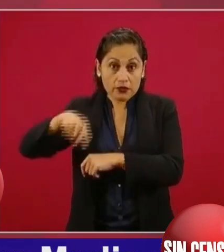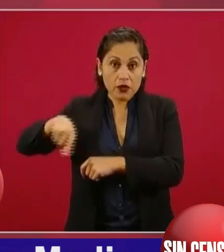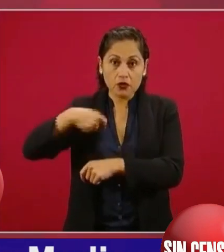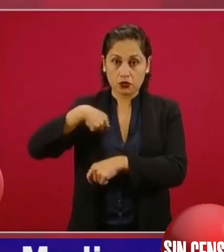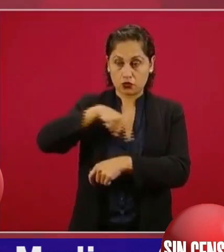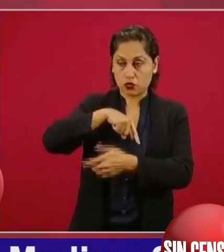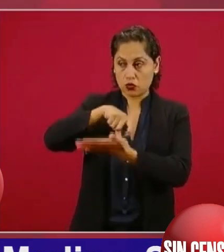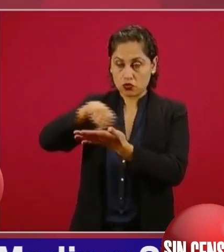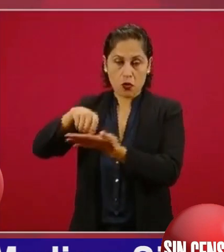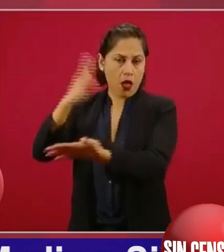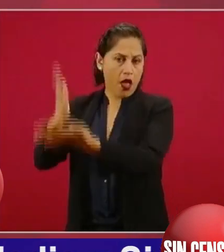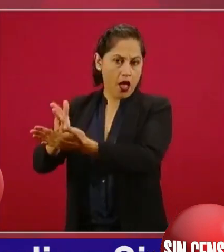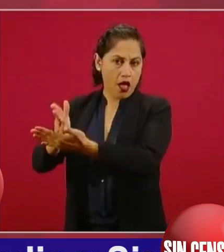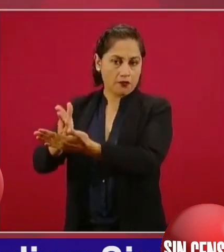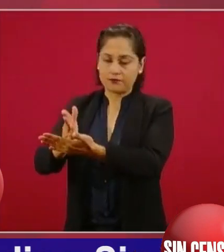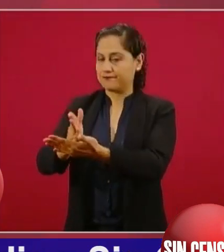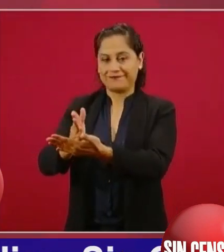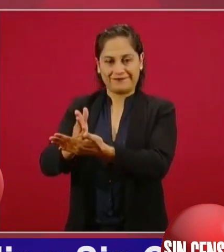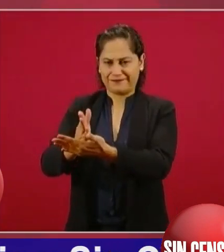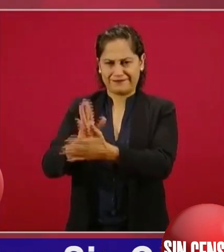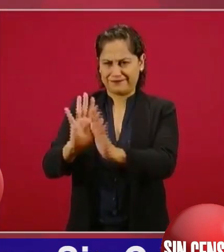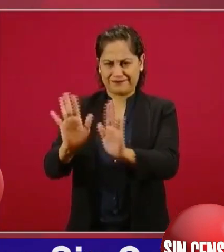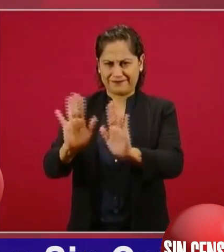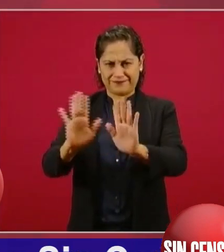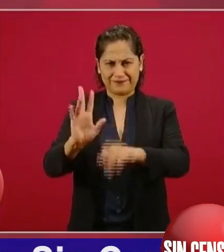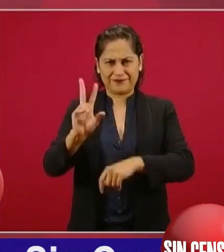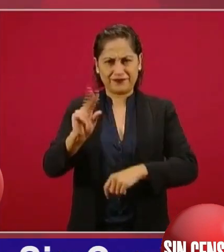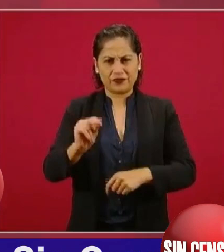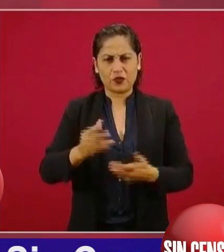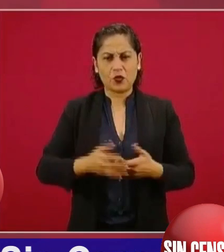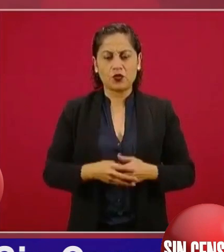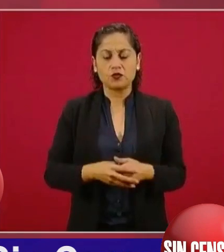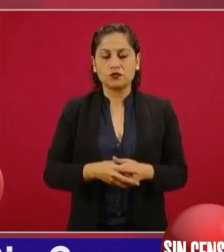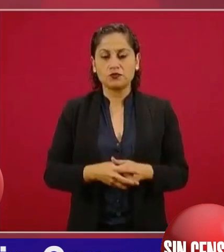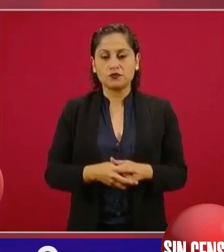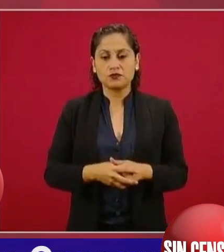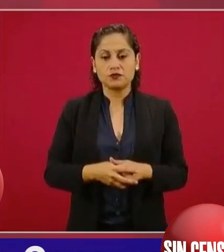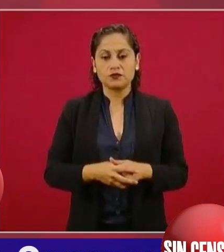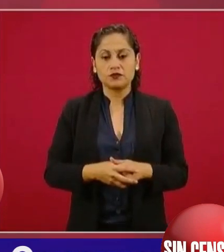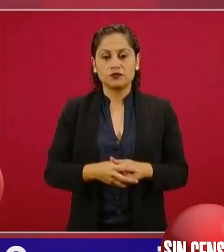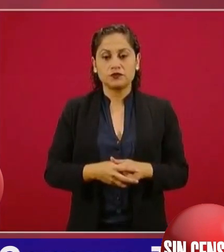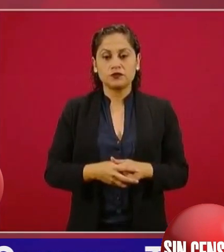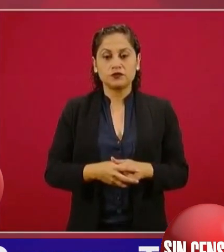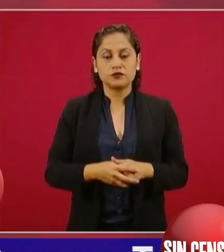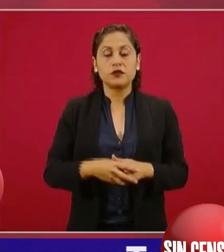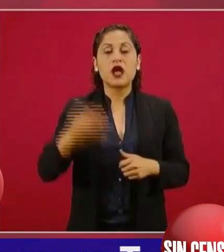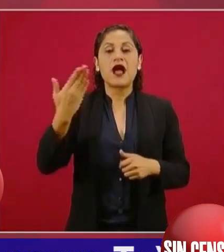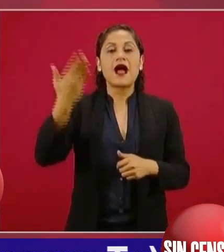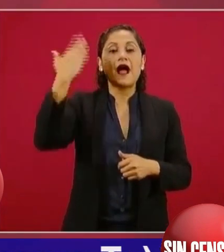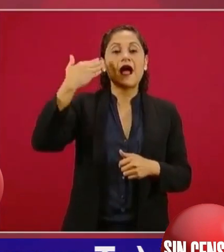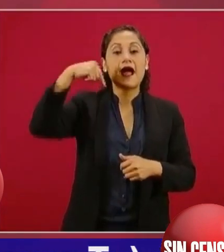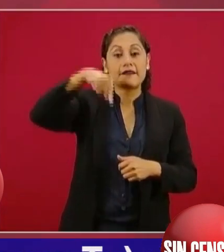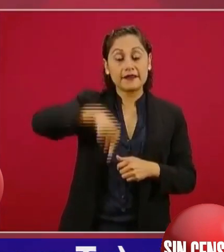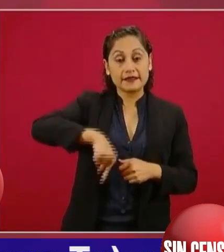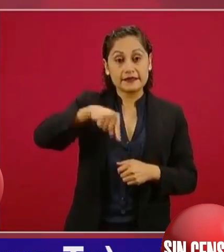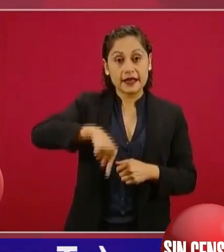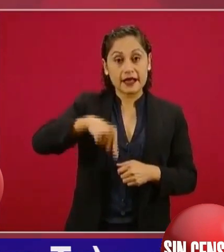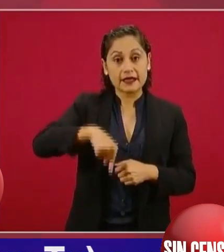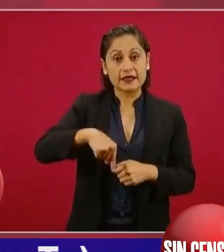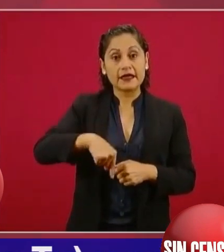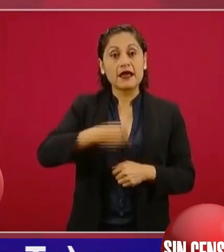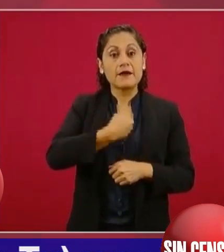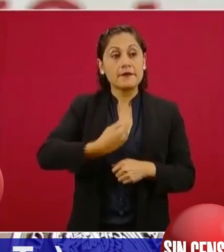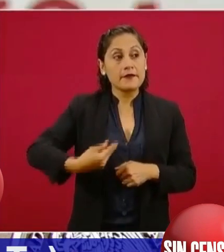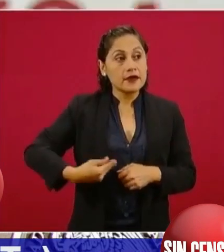Al contrario, no se van a comprar las revistas, las suscripciones que se tenían de la revista